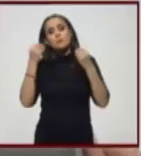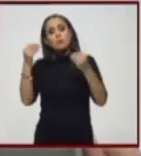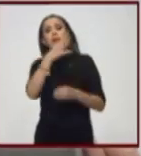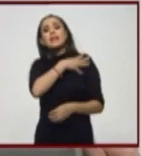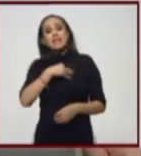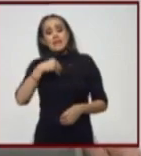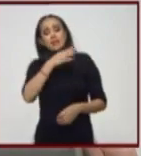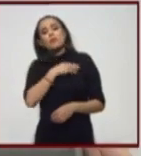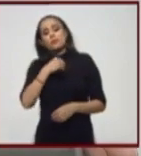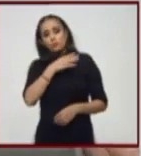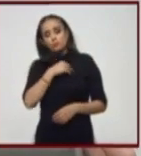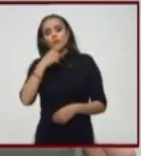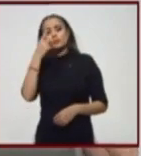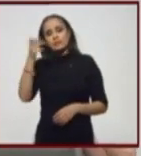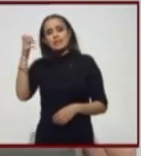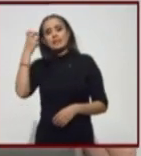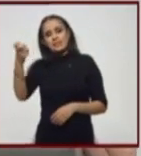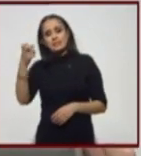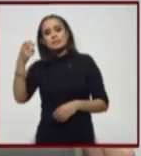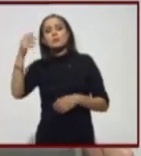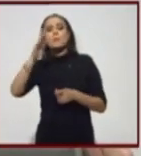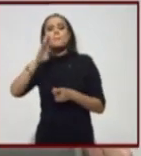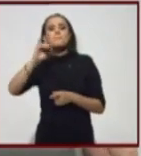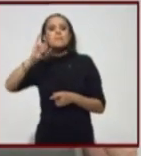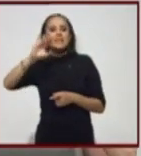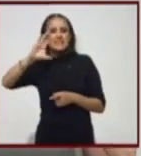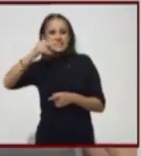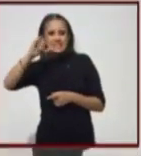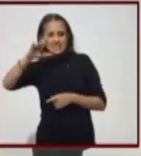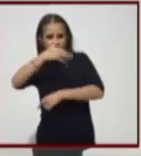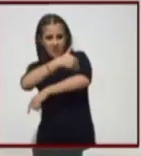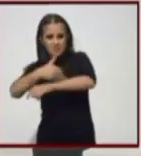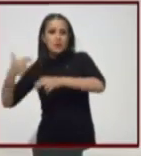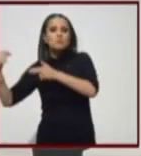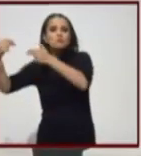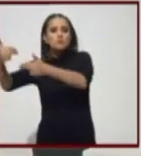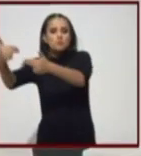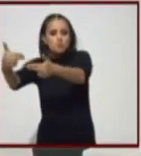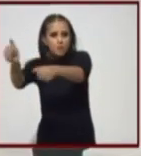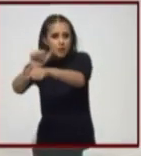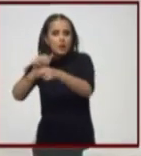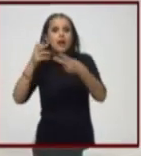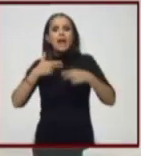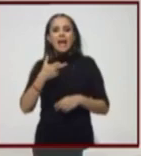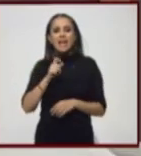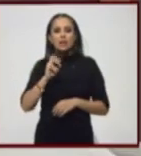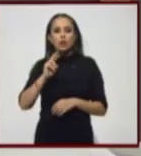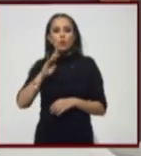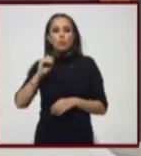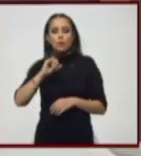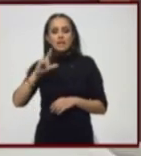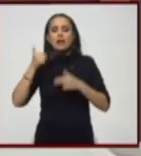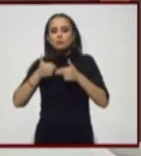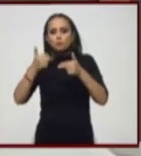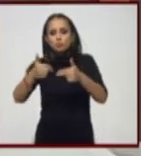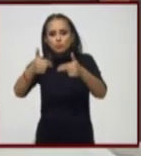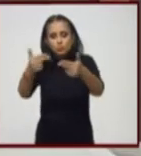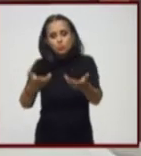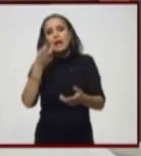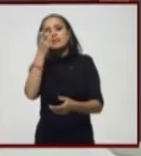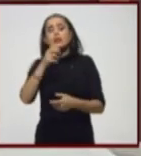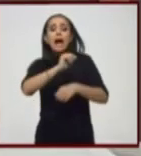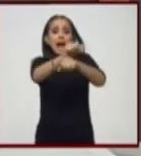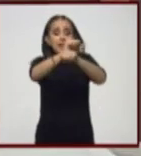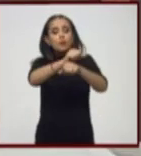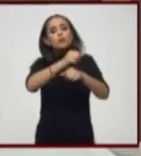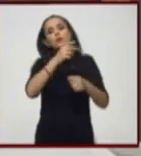de osea les pasa a los visitó le pasa al propio a los hijos de héctor bonilla y entonces cuando creces pues no te queda otra opción